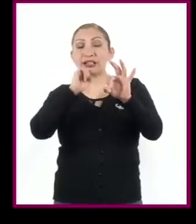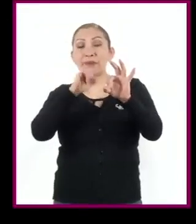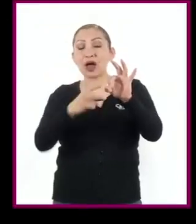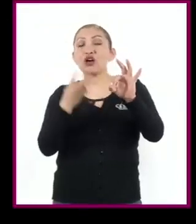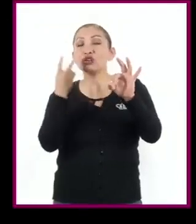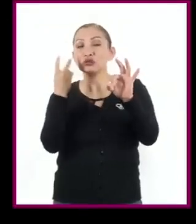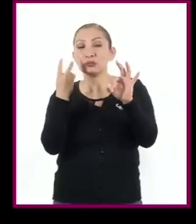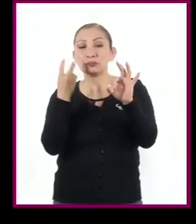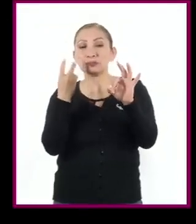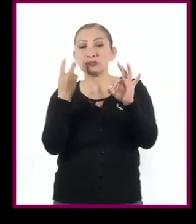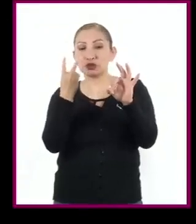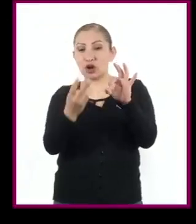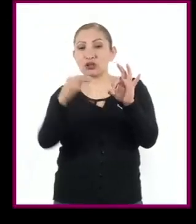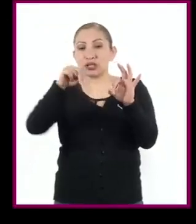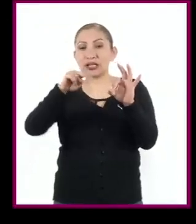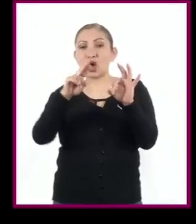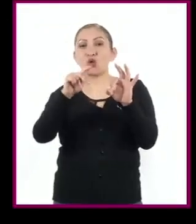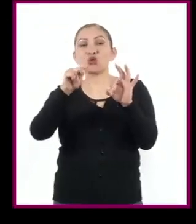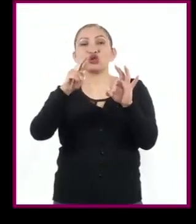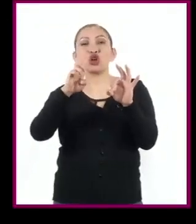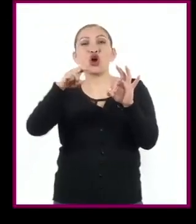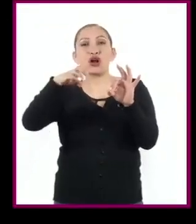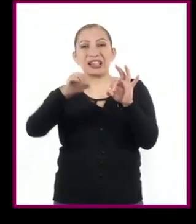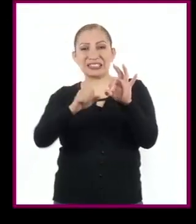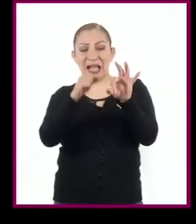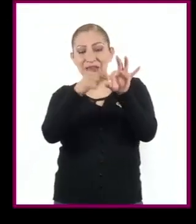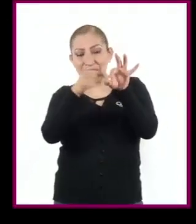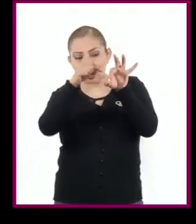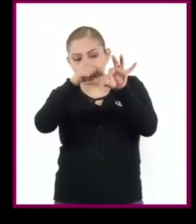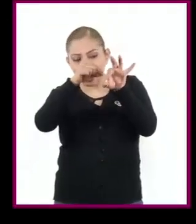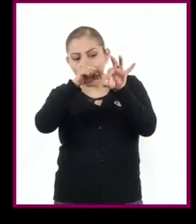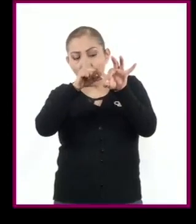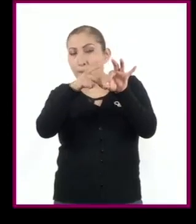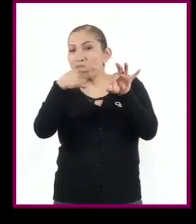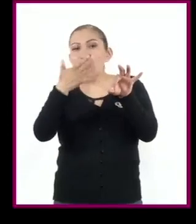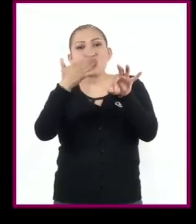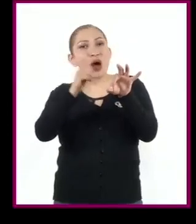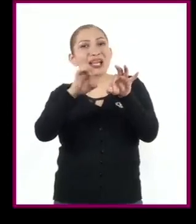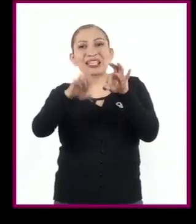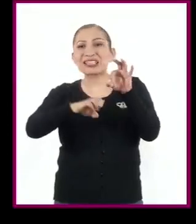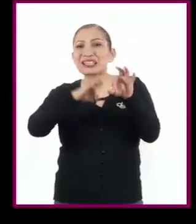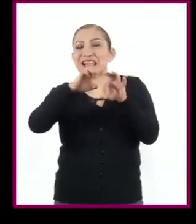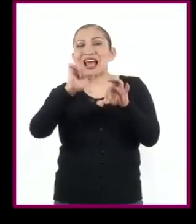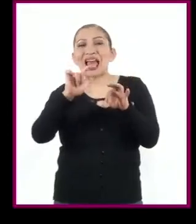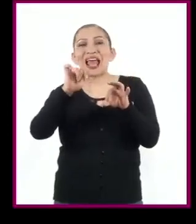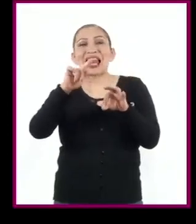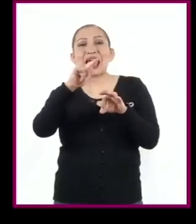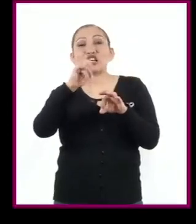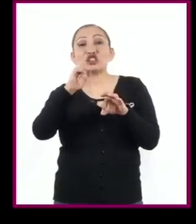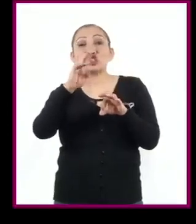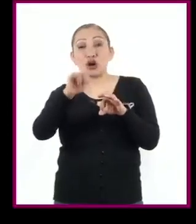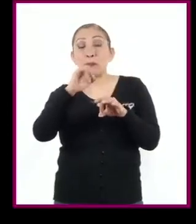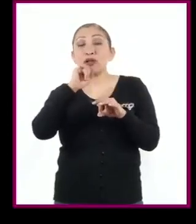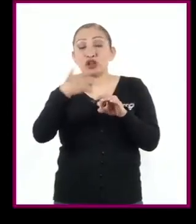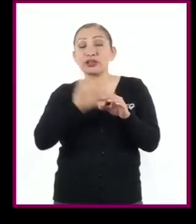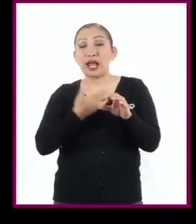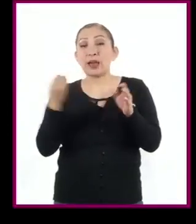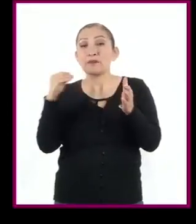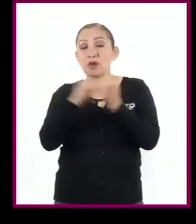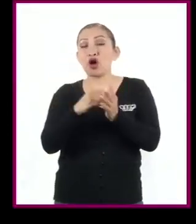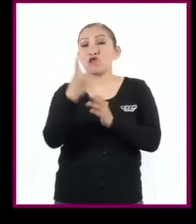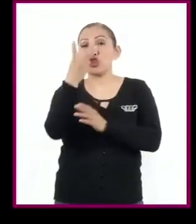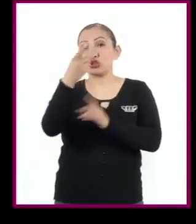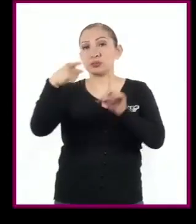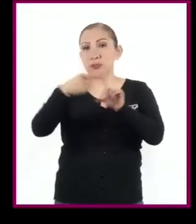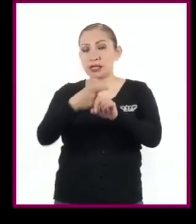también tenemos 2 neutrones, pero no tenemos electrones, por eso tiene una carga